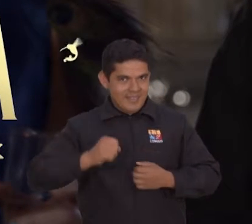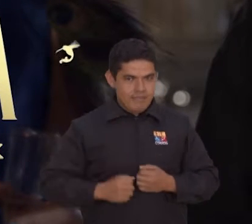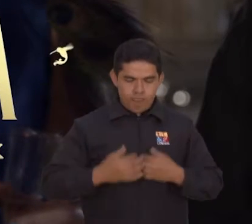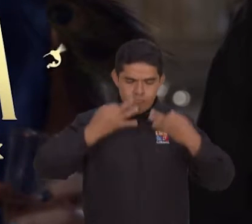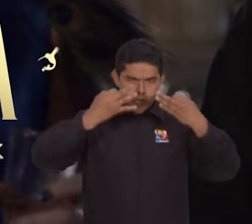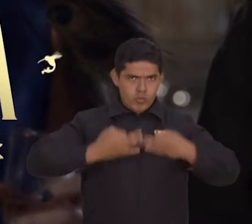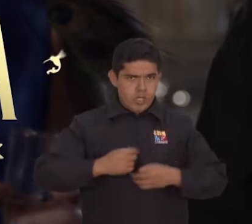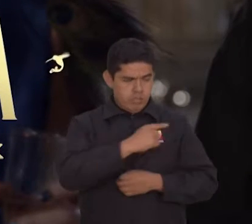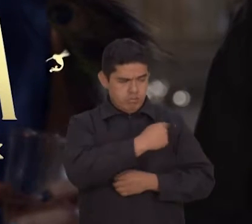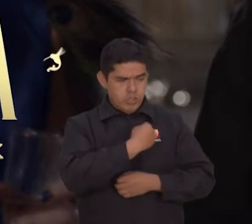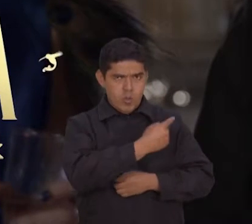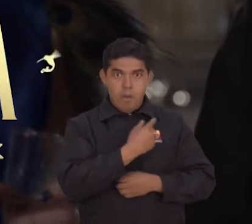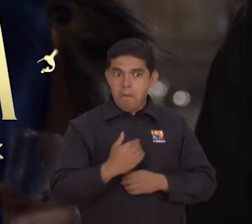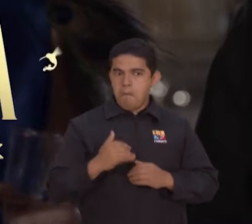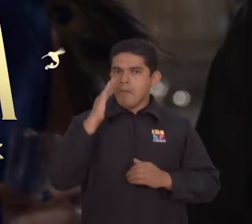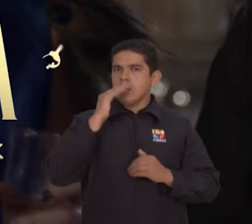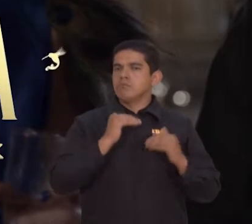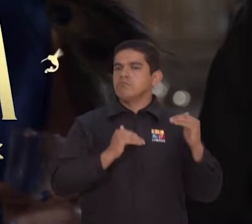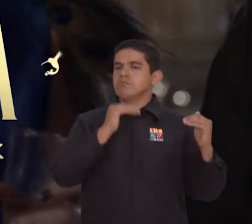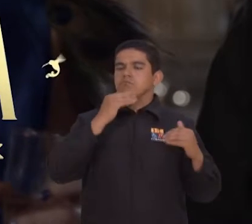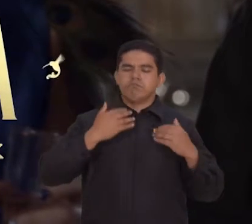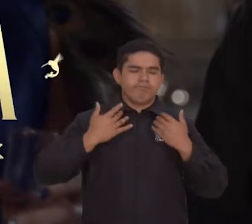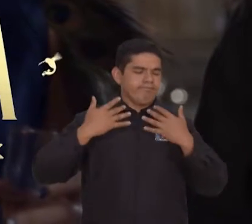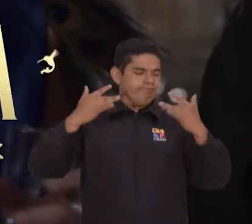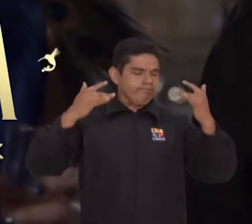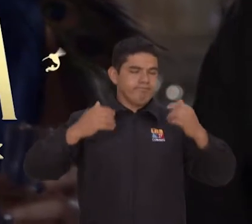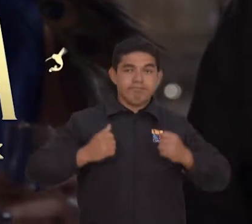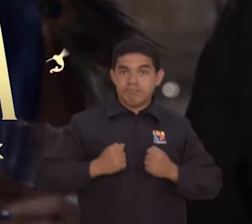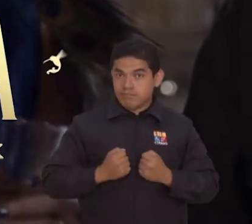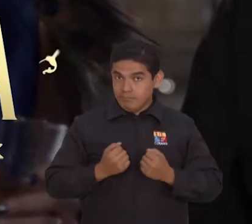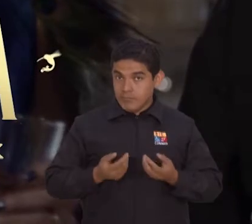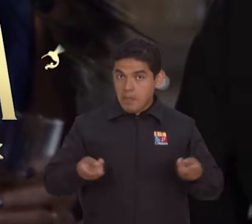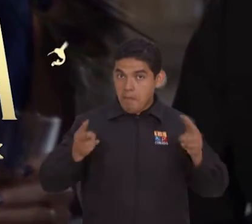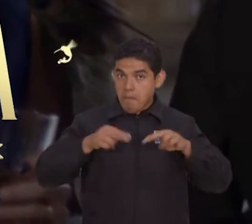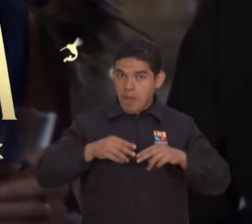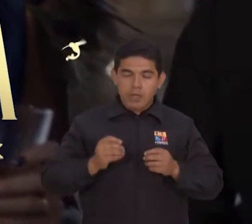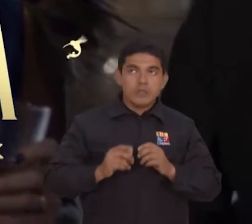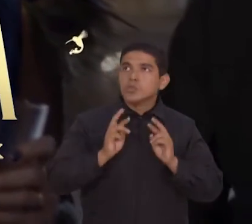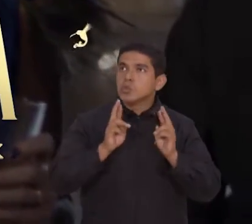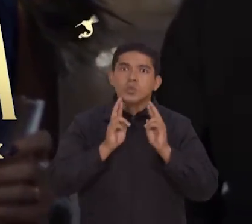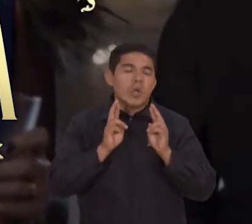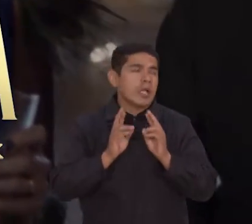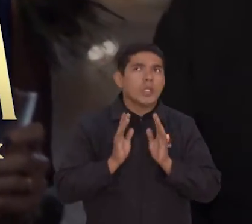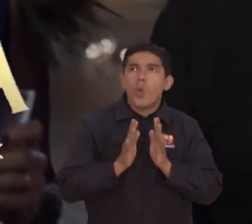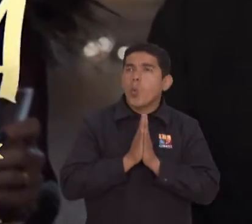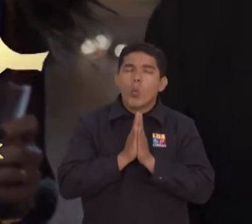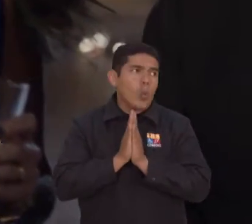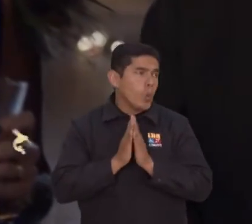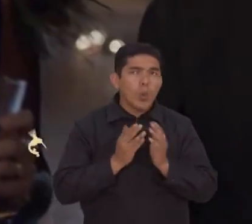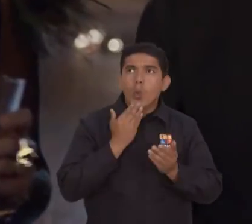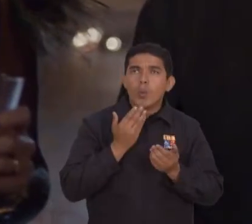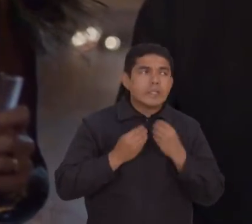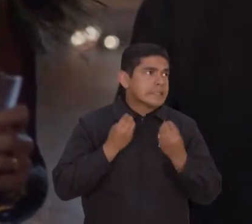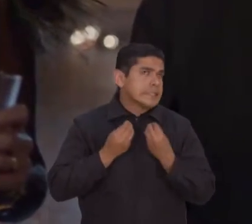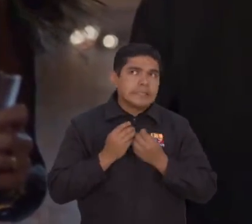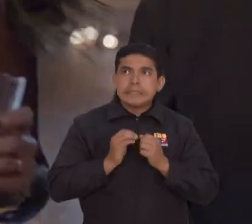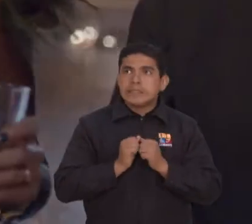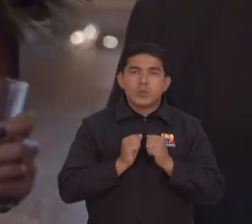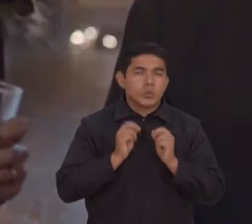su esposo, aún más elegante que él, y con toda la superstición que puede entrar en una sola